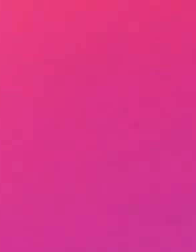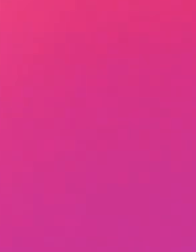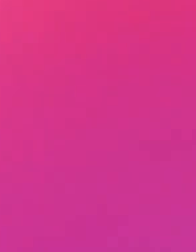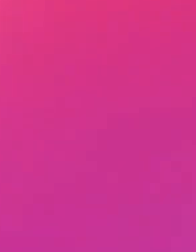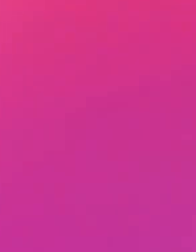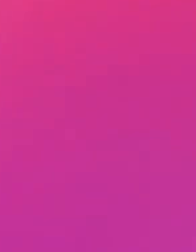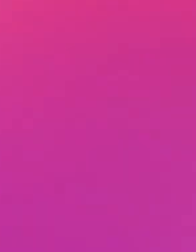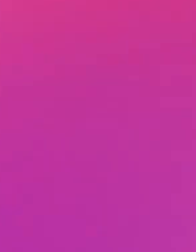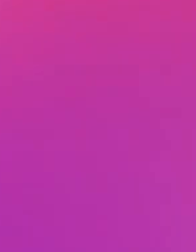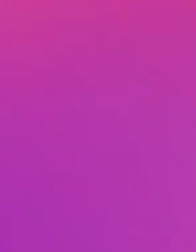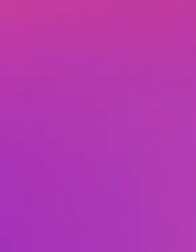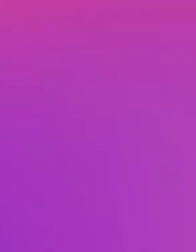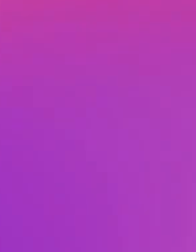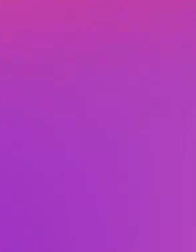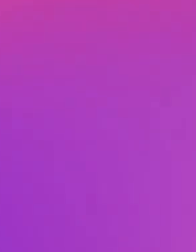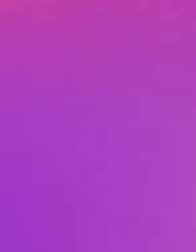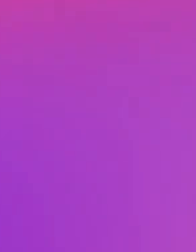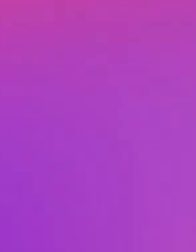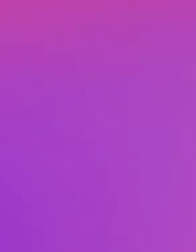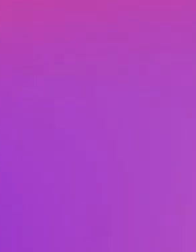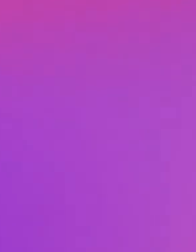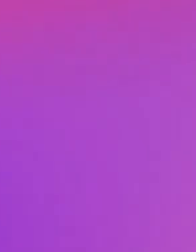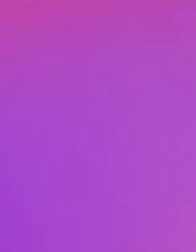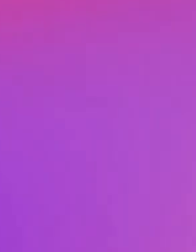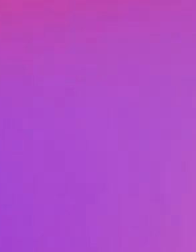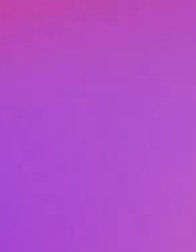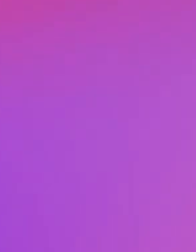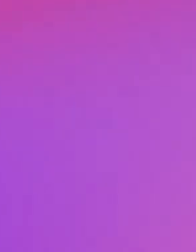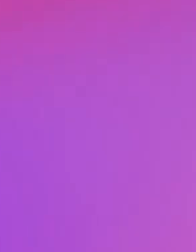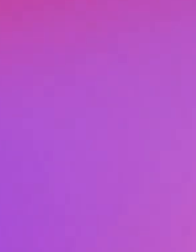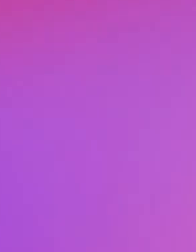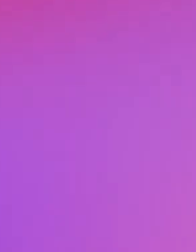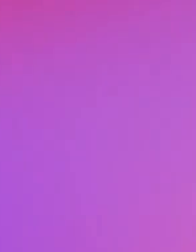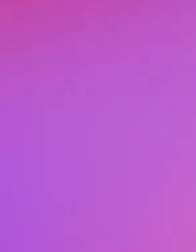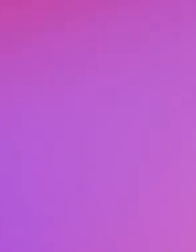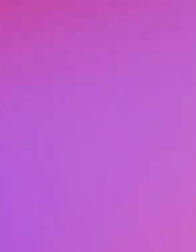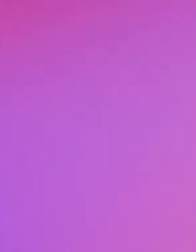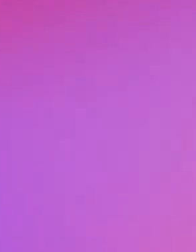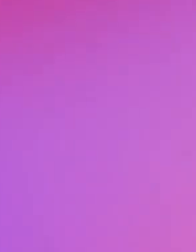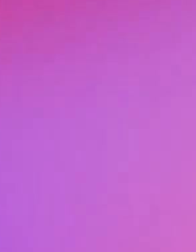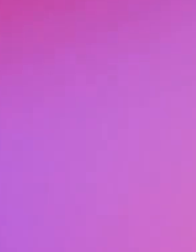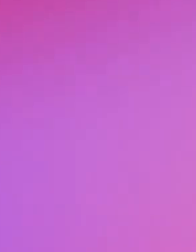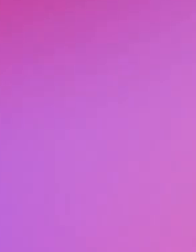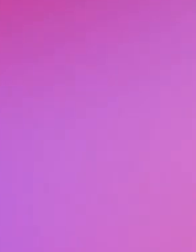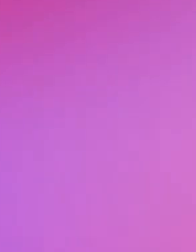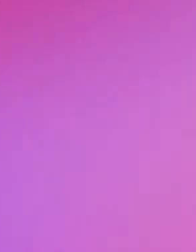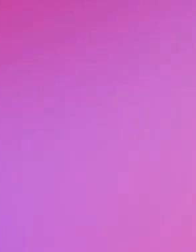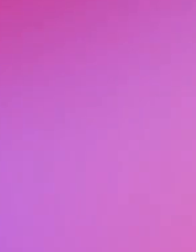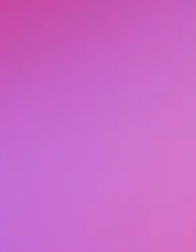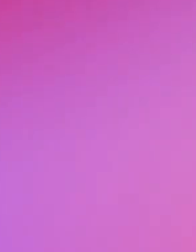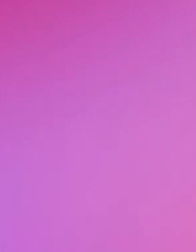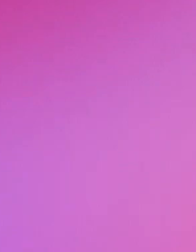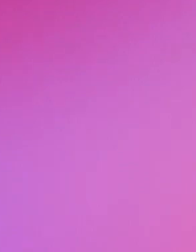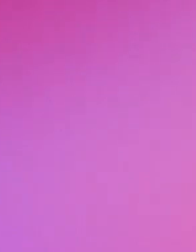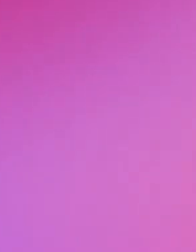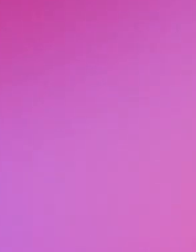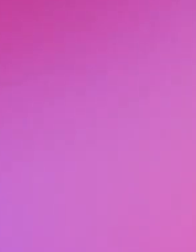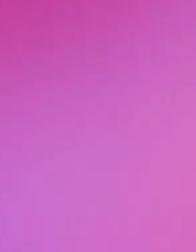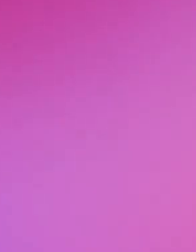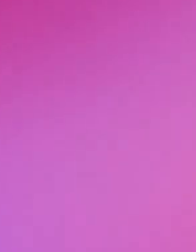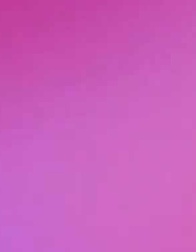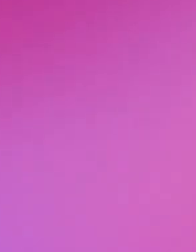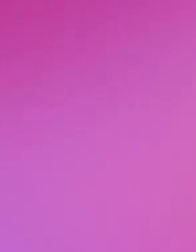También te invitamos a que consultes la plataforma nuevaescuelamexicana.cep.gov.mx.